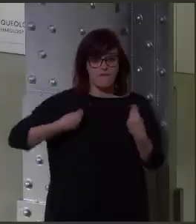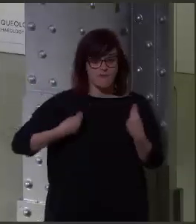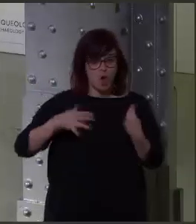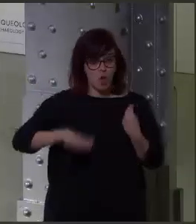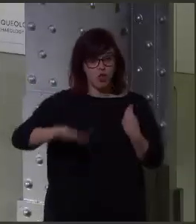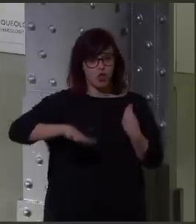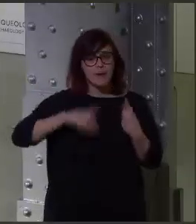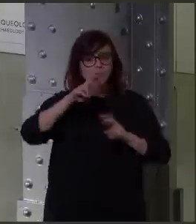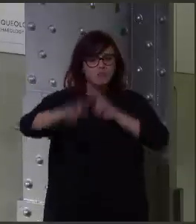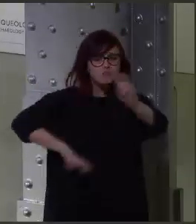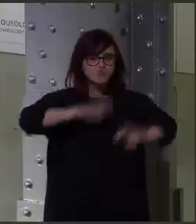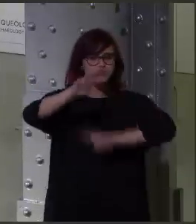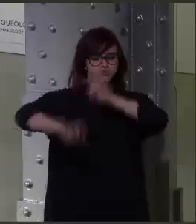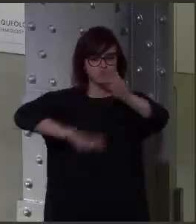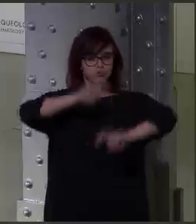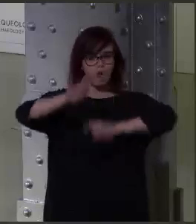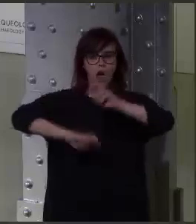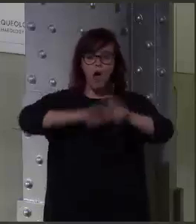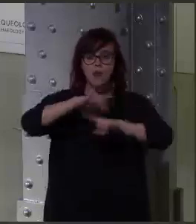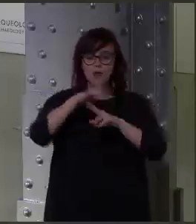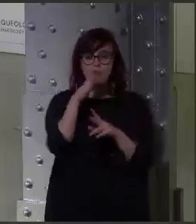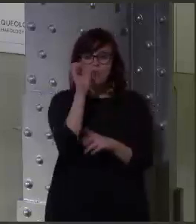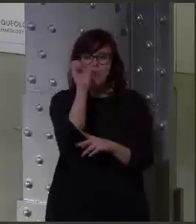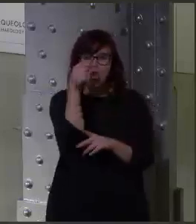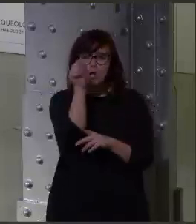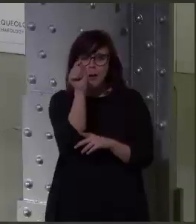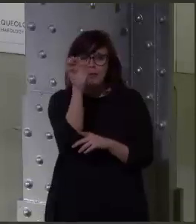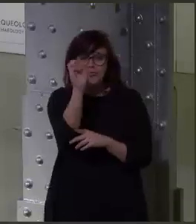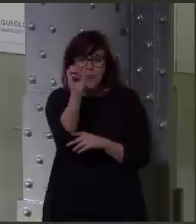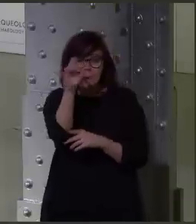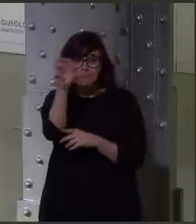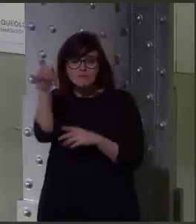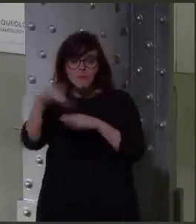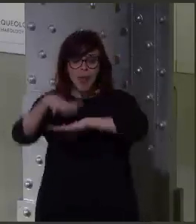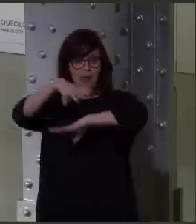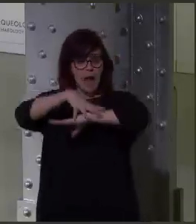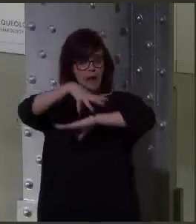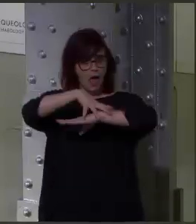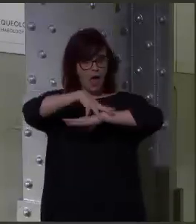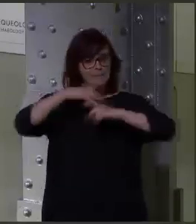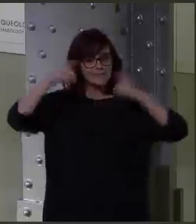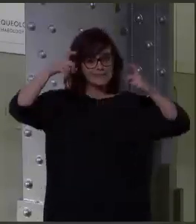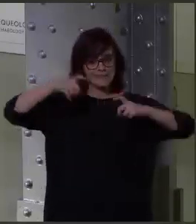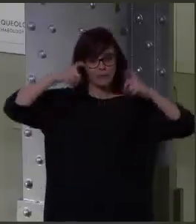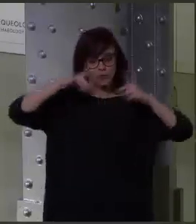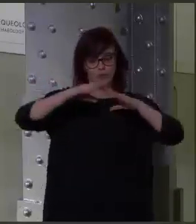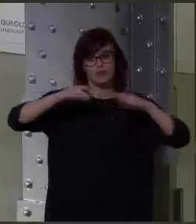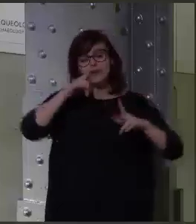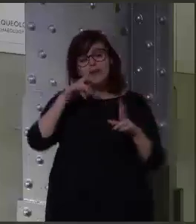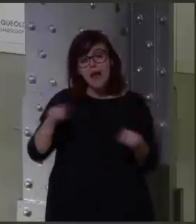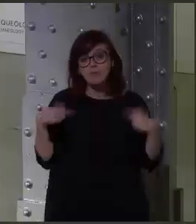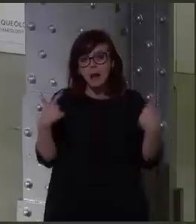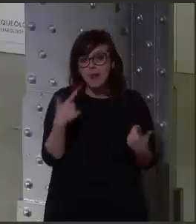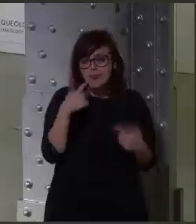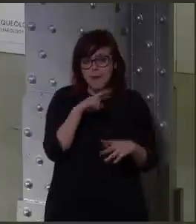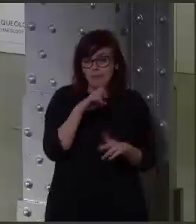es buscar ese 0,0 y pico % de nacras que la naturaleza